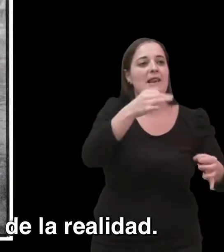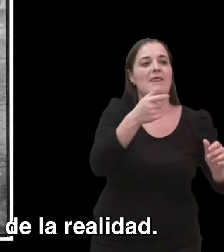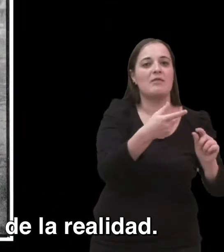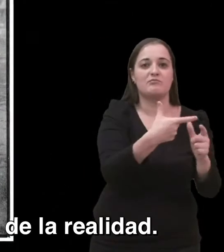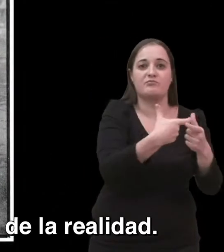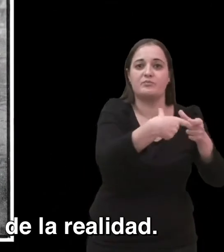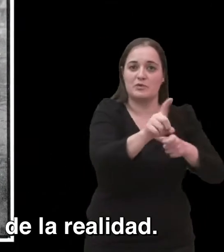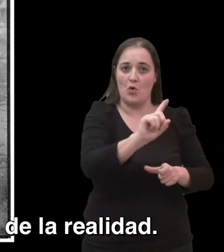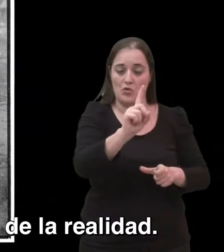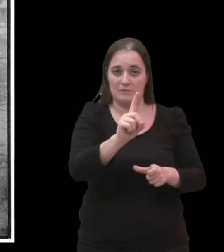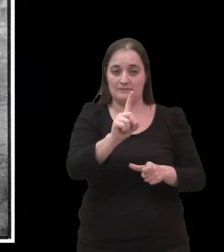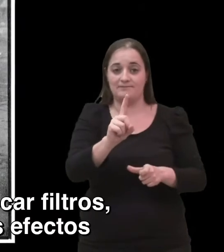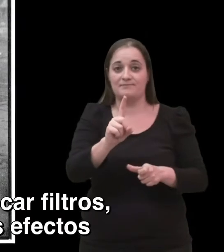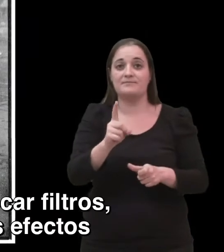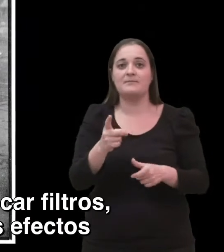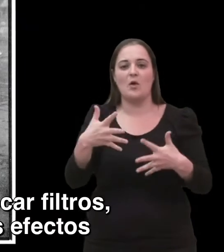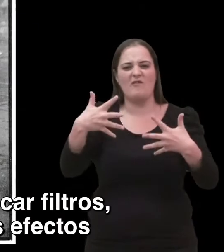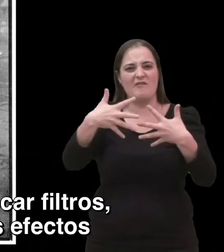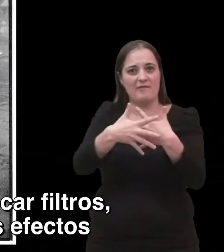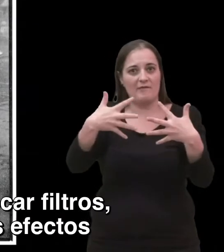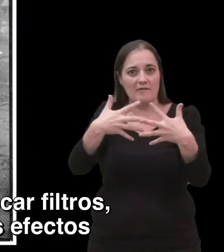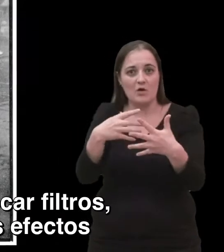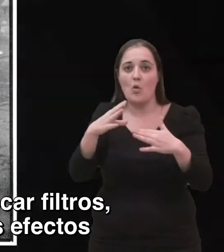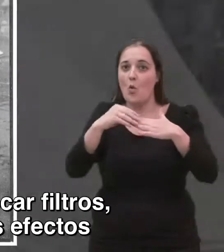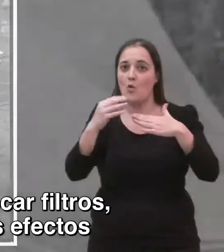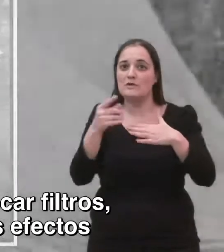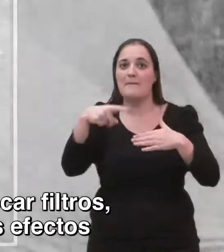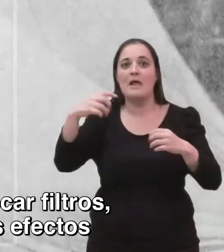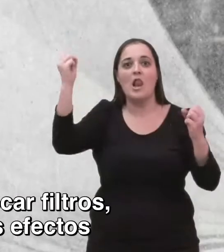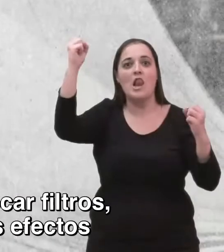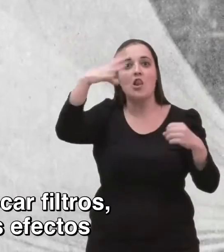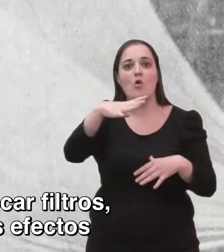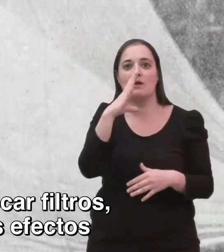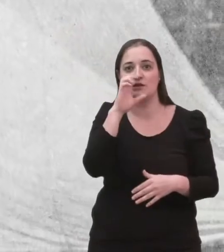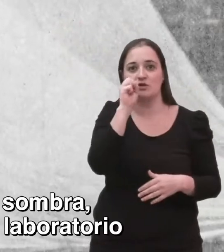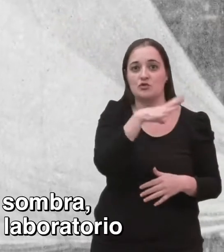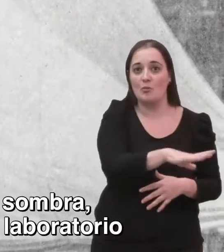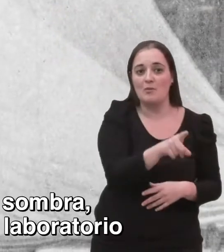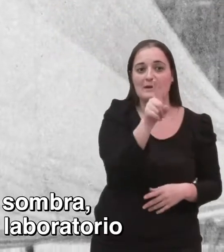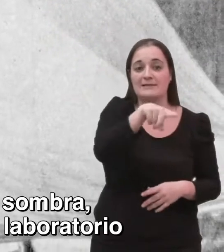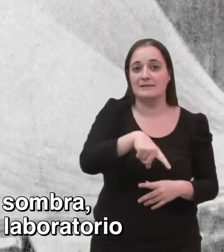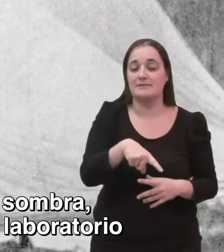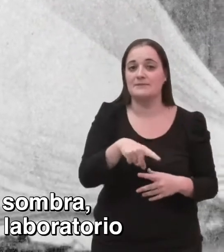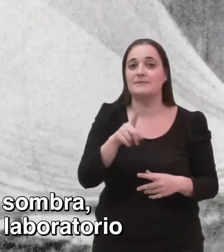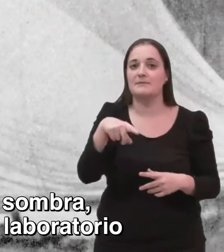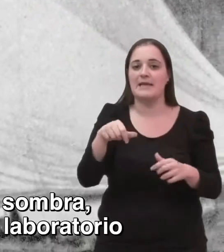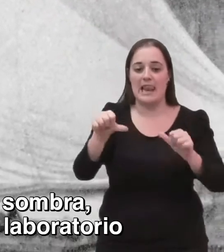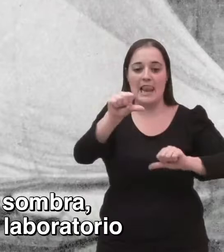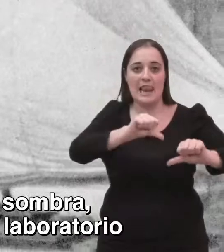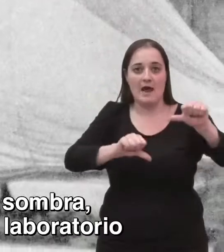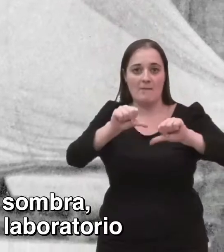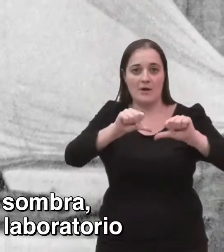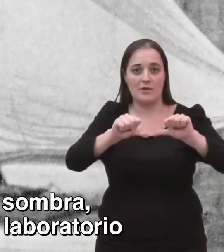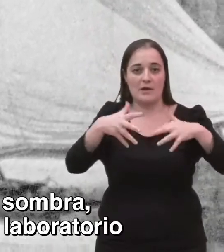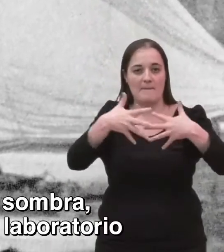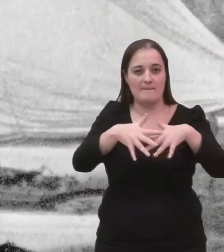que fragmentos de la realidad. No dudan en colocar filtros, en jugar con los efectos de la luz y de la sombra, en manipular